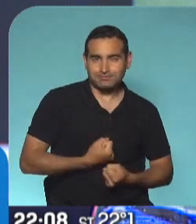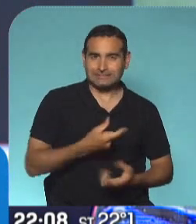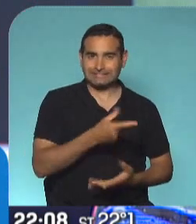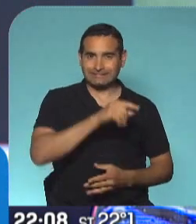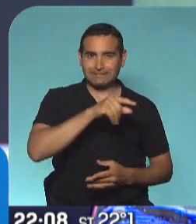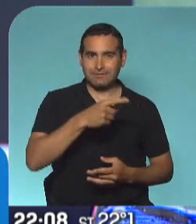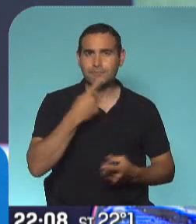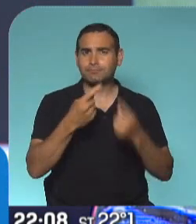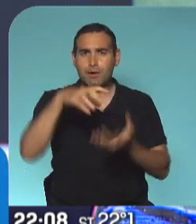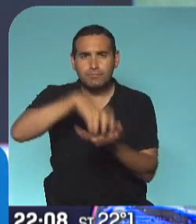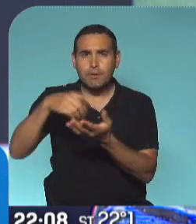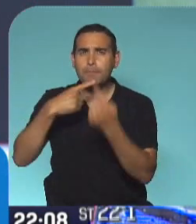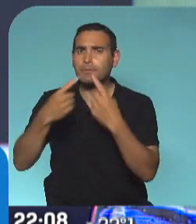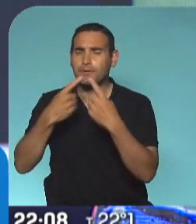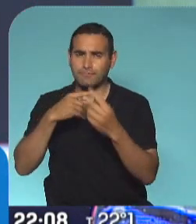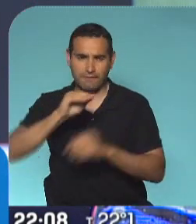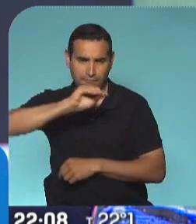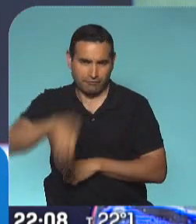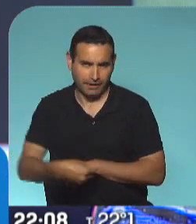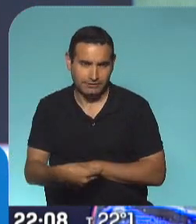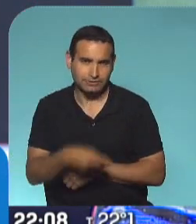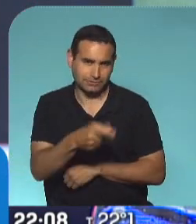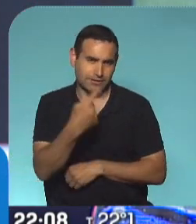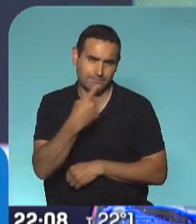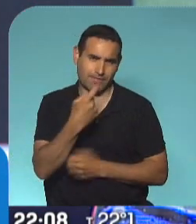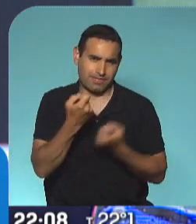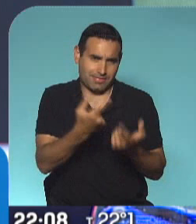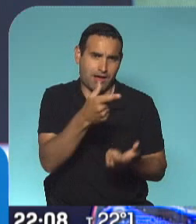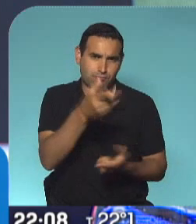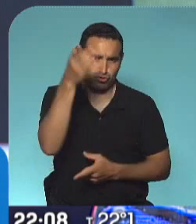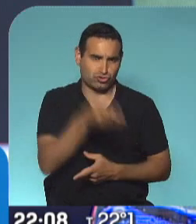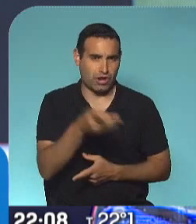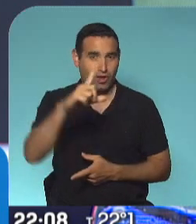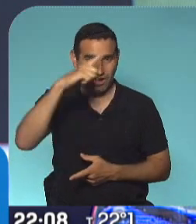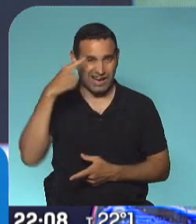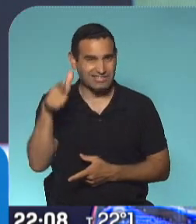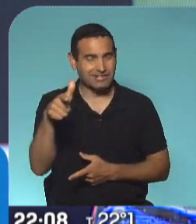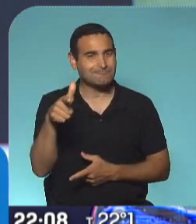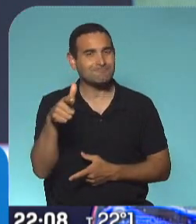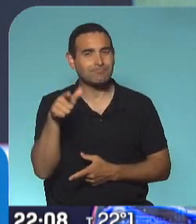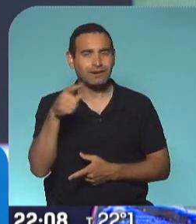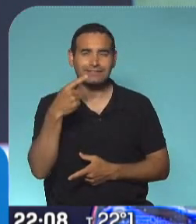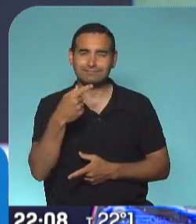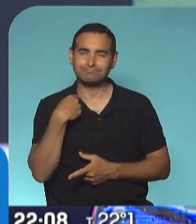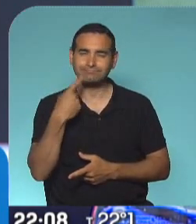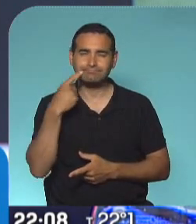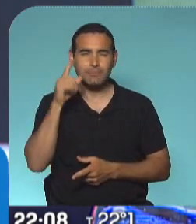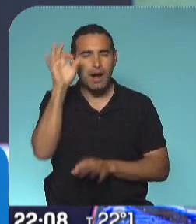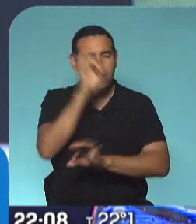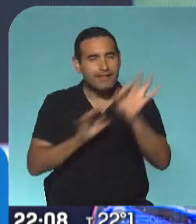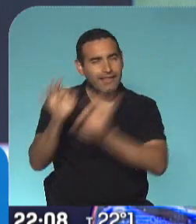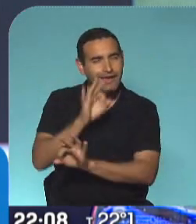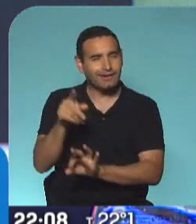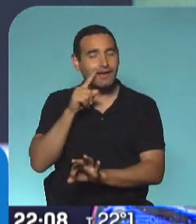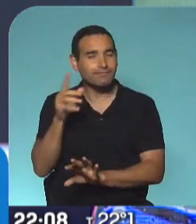las encuestadoras que daban un porcentaje importante con la calle Pou, que apeló a esta estrategia para su segunda